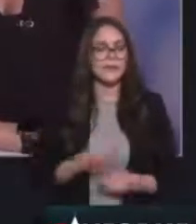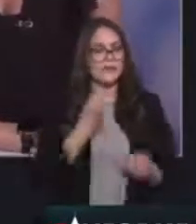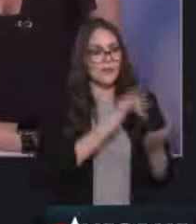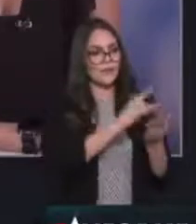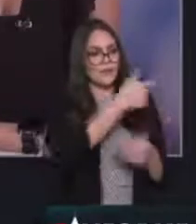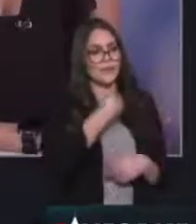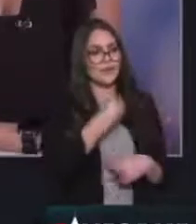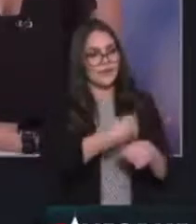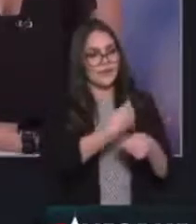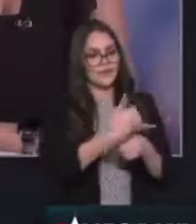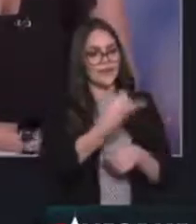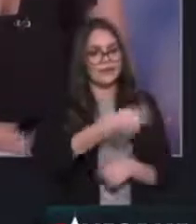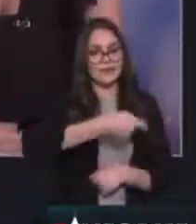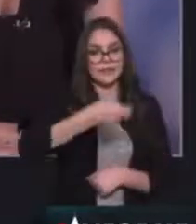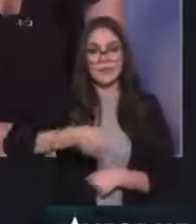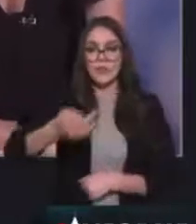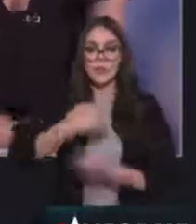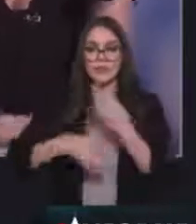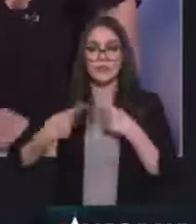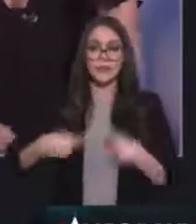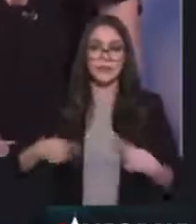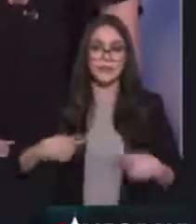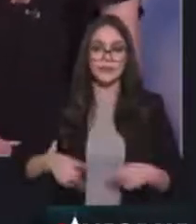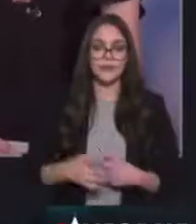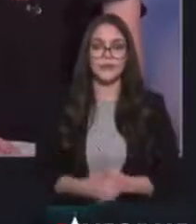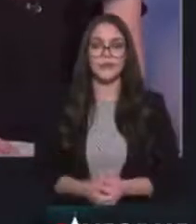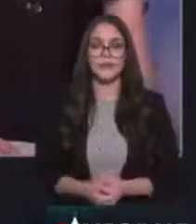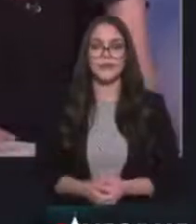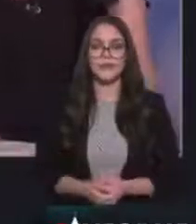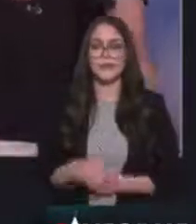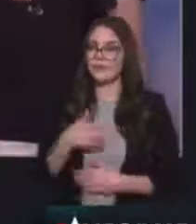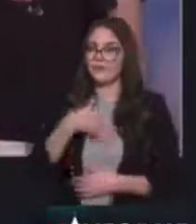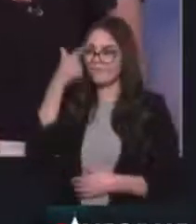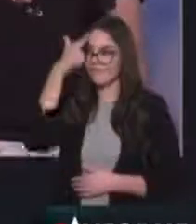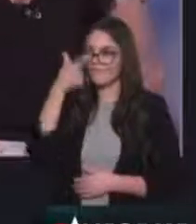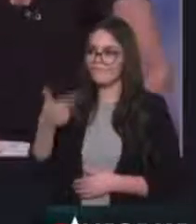Gracias y saludos a todas y a todos. Saludos, muy buenas noches, senadora Gracias. Antares.